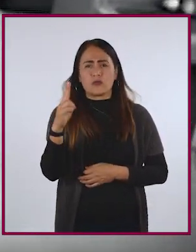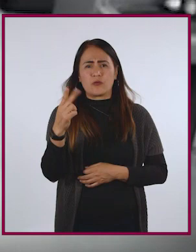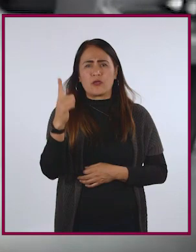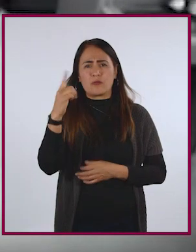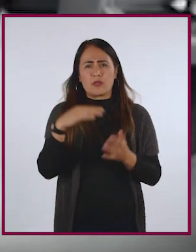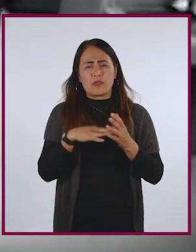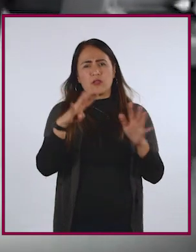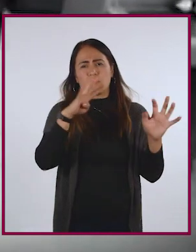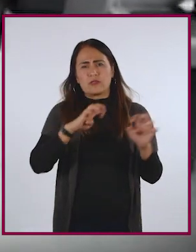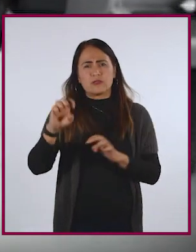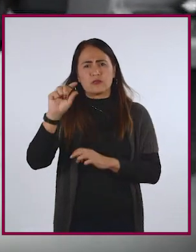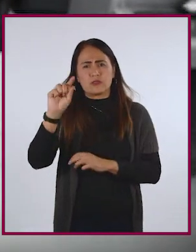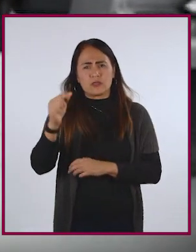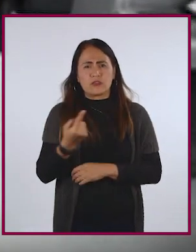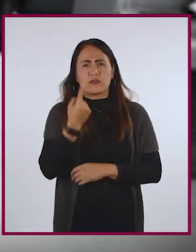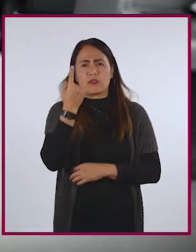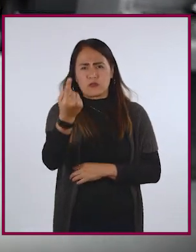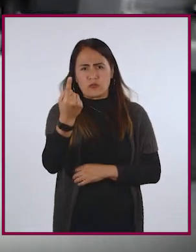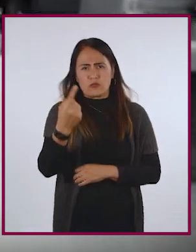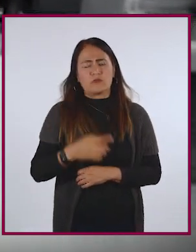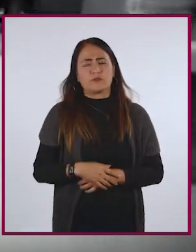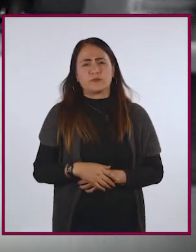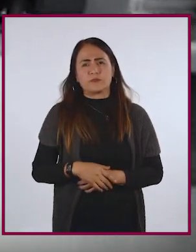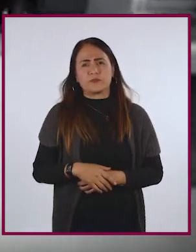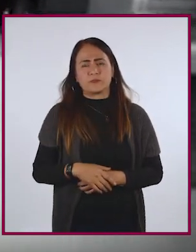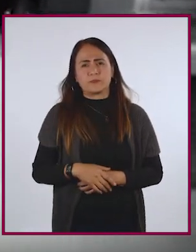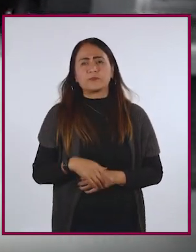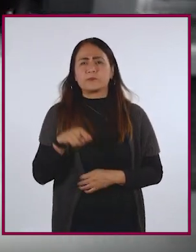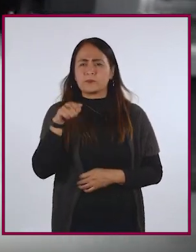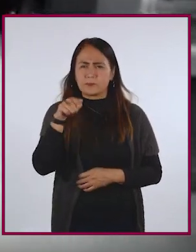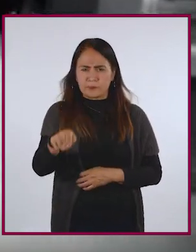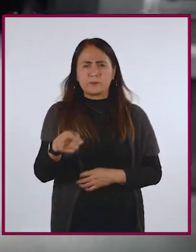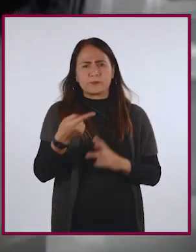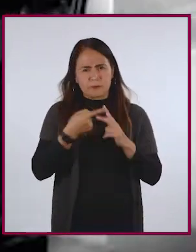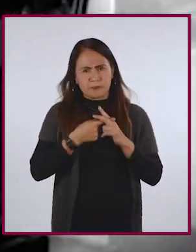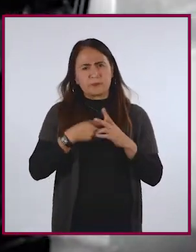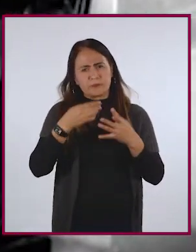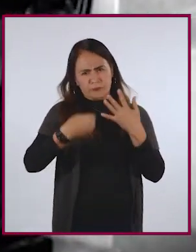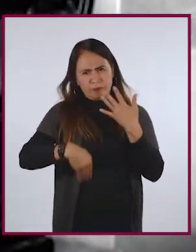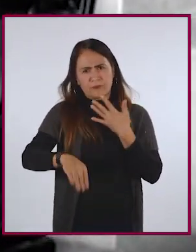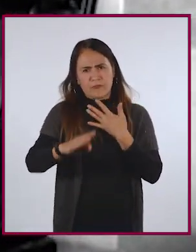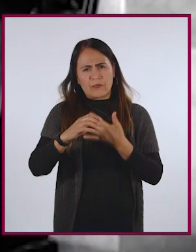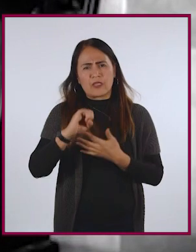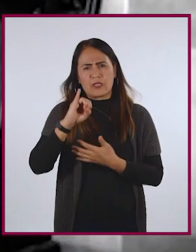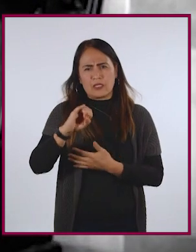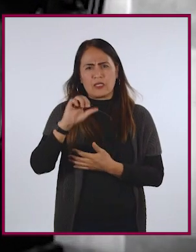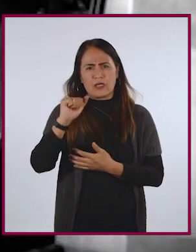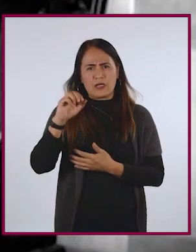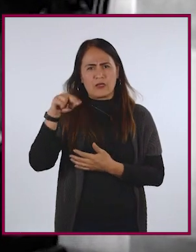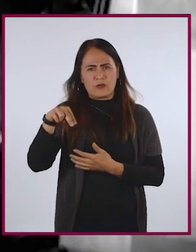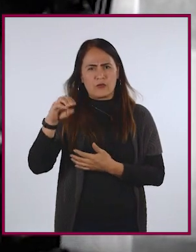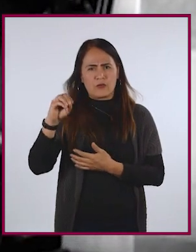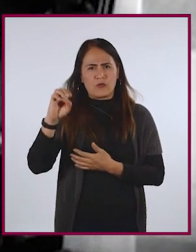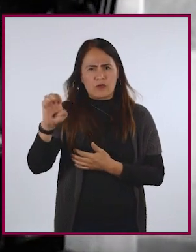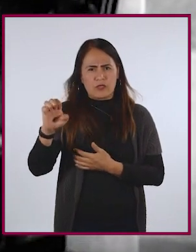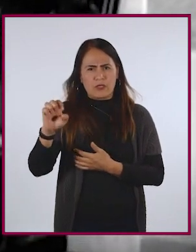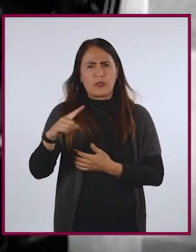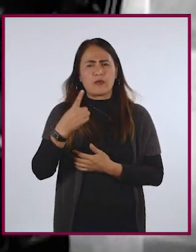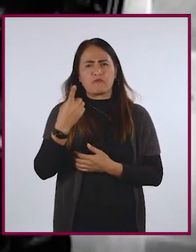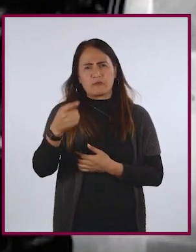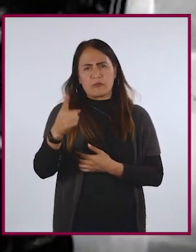noviembre de 1971. Y arranca como tal, como el INAOE, el 1 de